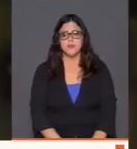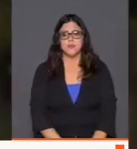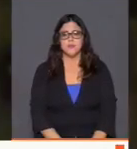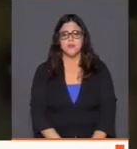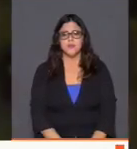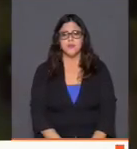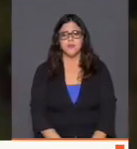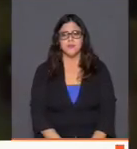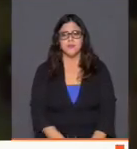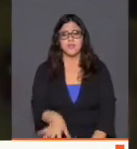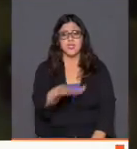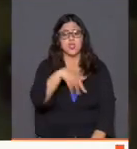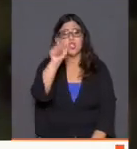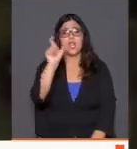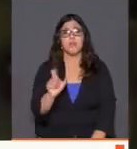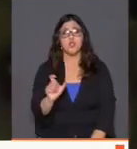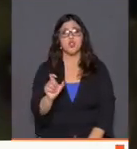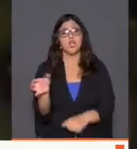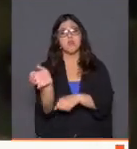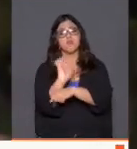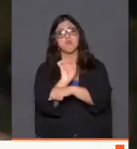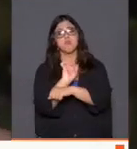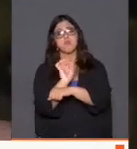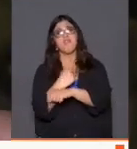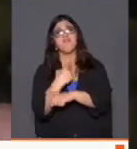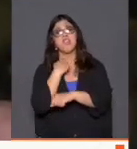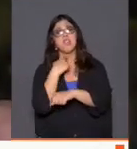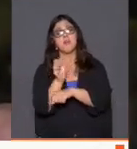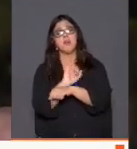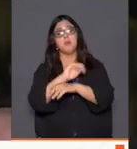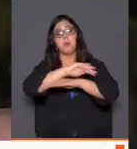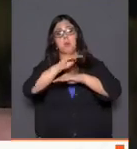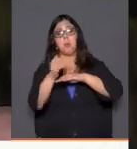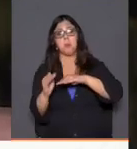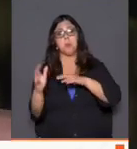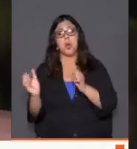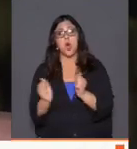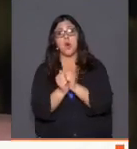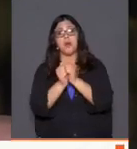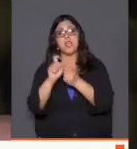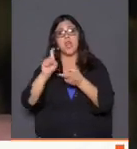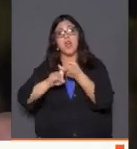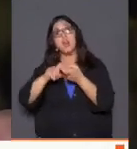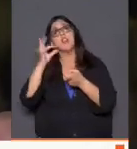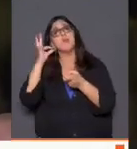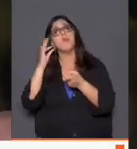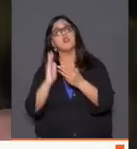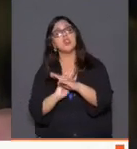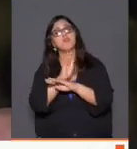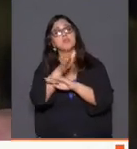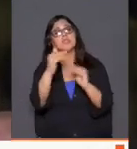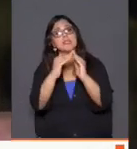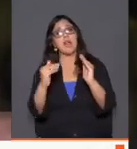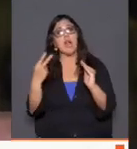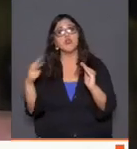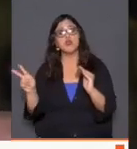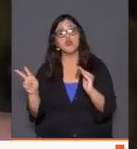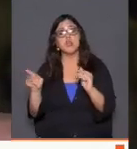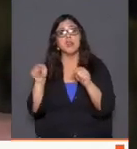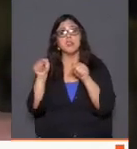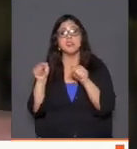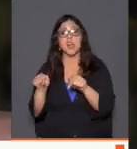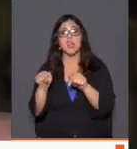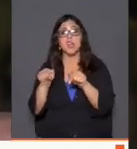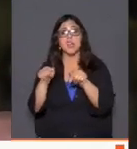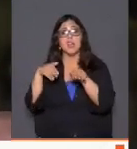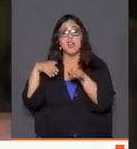circunstancias que la víctima se desplazaba en su vehículo, específicamente una camioneta, en compañía de su señora, hacia su domicilio, y habría sido